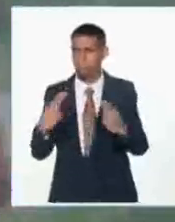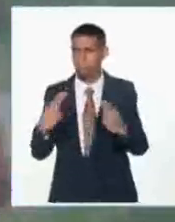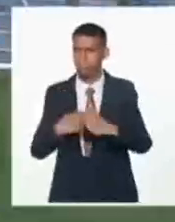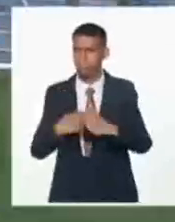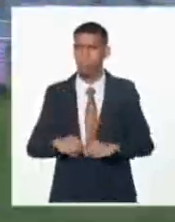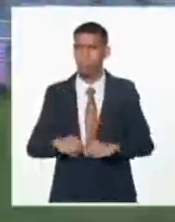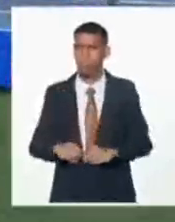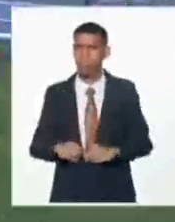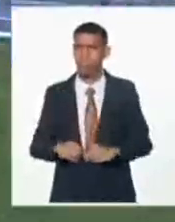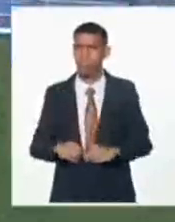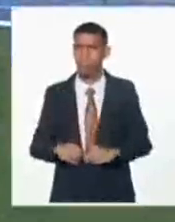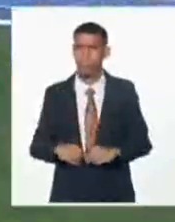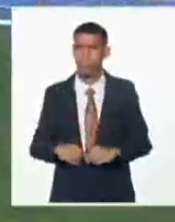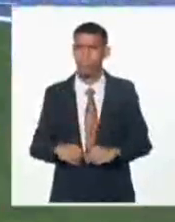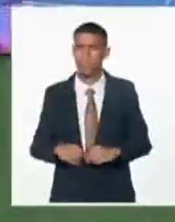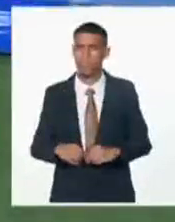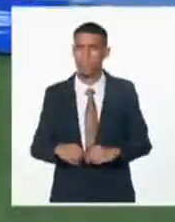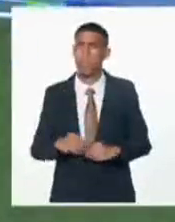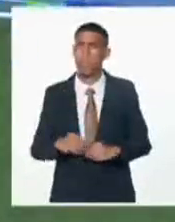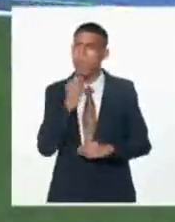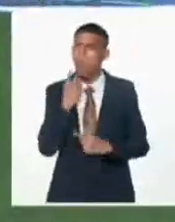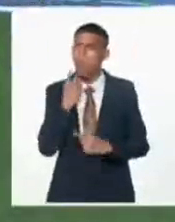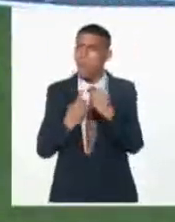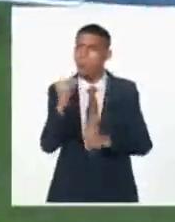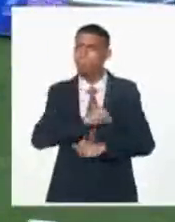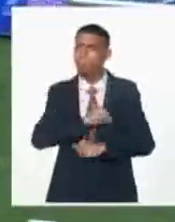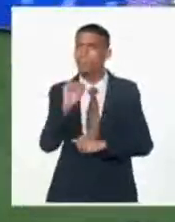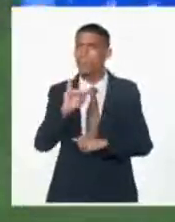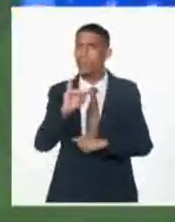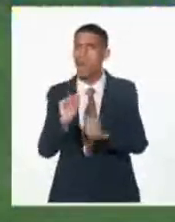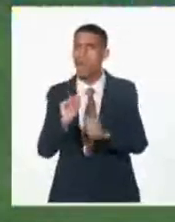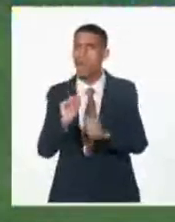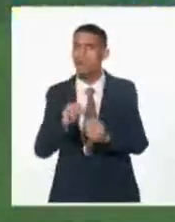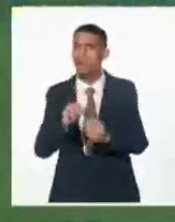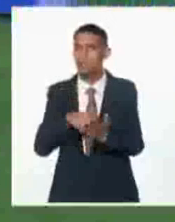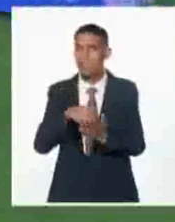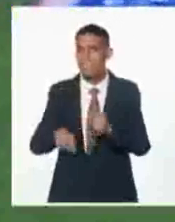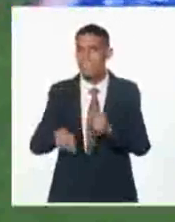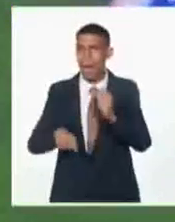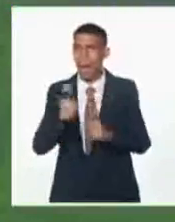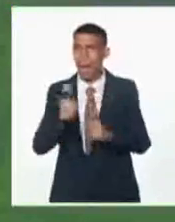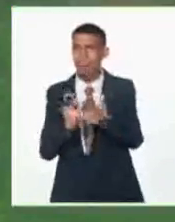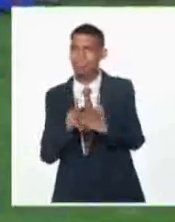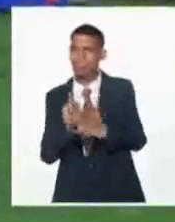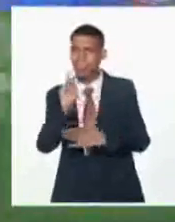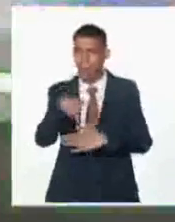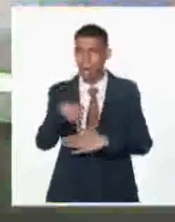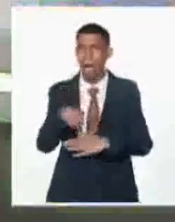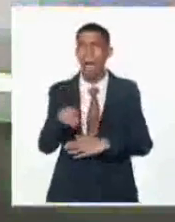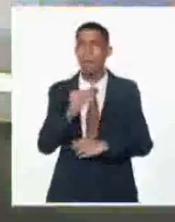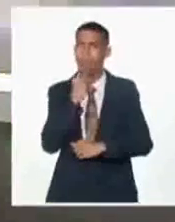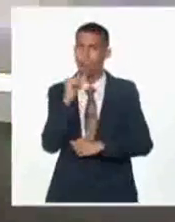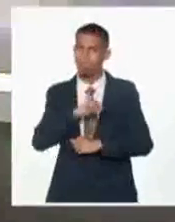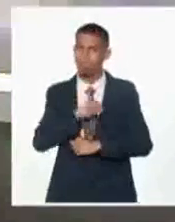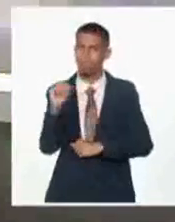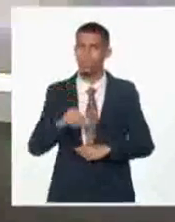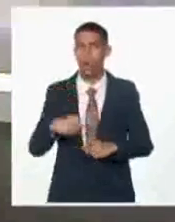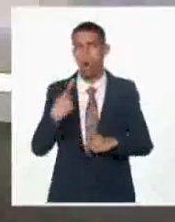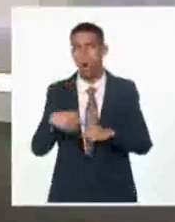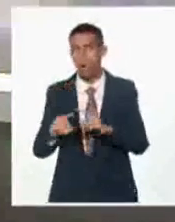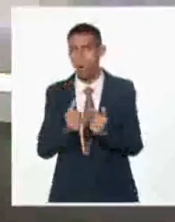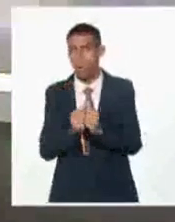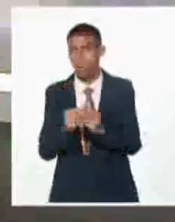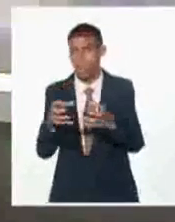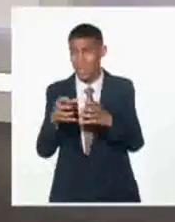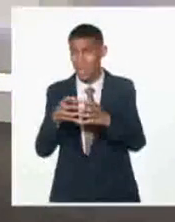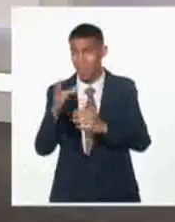saltador de longitud Michael Massó, que debe entrar a escena al filo de las 9 de la noche aproximadamente. En otras actuaciones, el equipo femenino